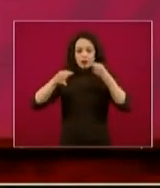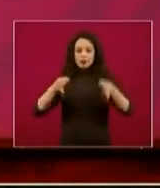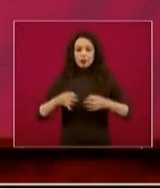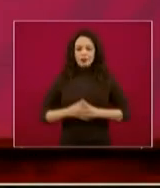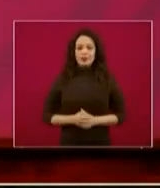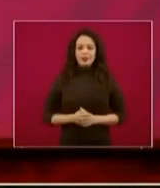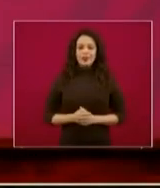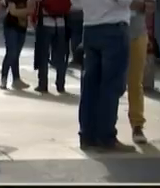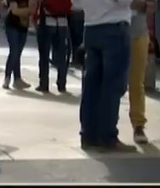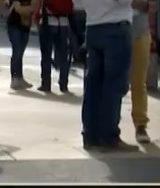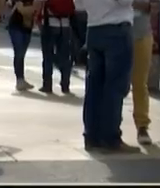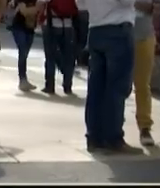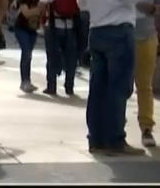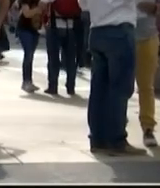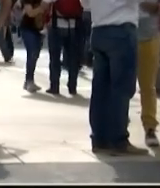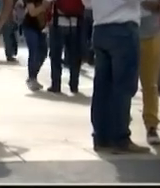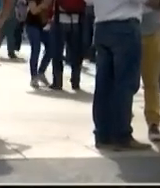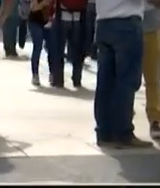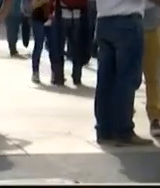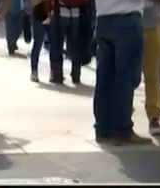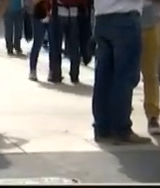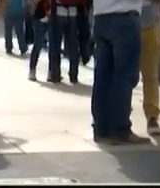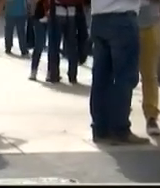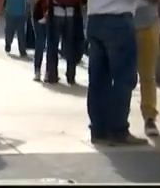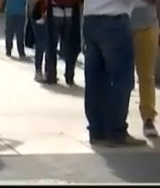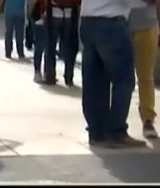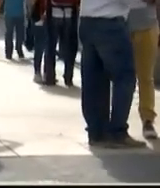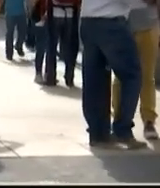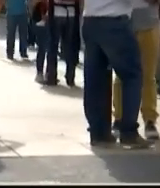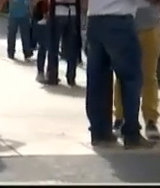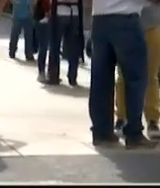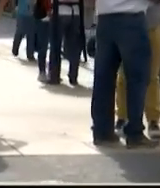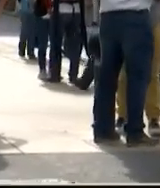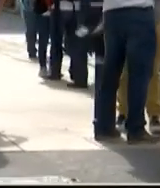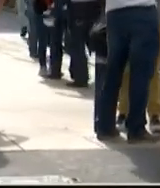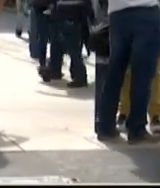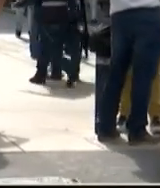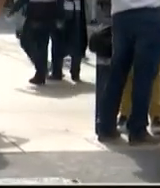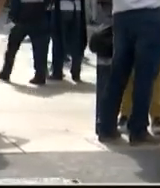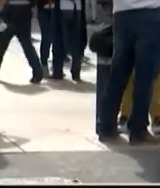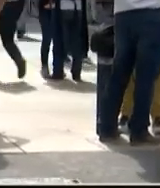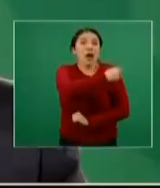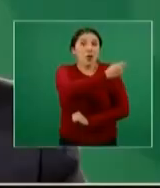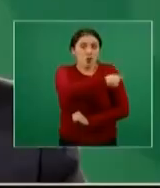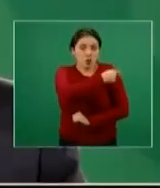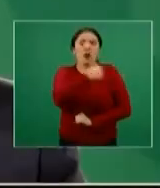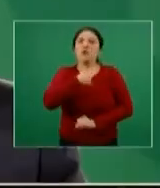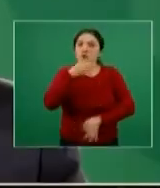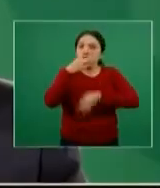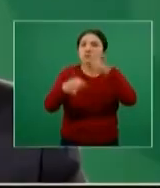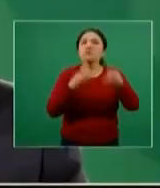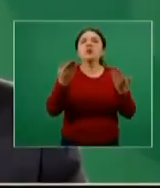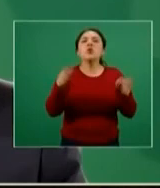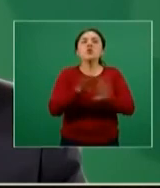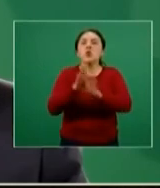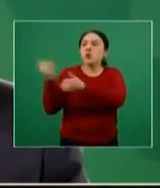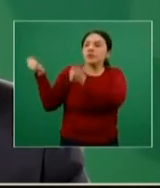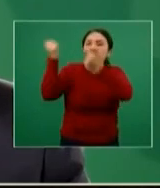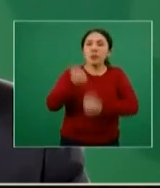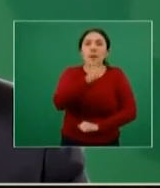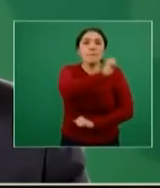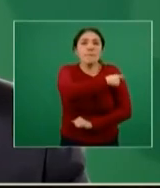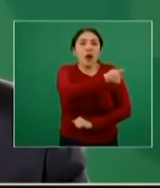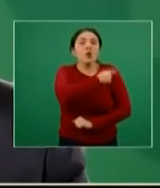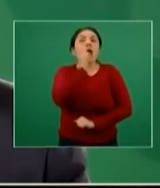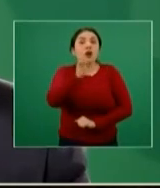Cansada de la pandemia, eso puede ser. Por supuesto, todos. Que gracias también a algunas experiencias previas, pues no más de año y medio que tenemos así, ¿verdad? Se